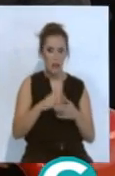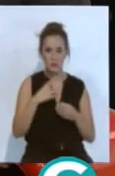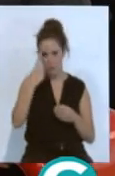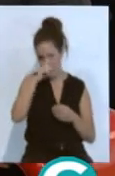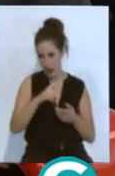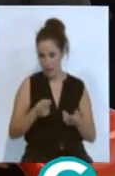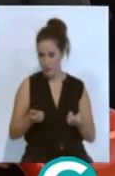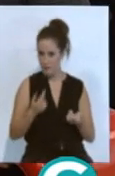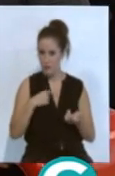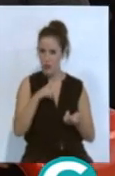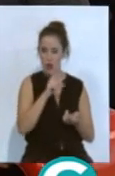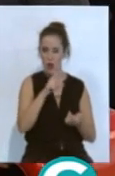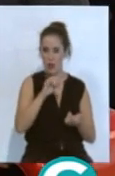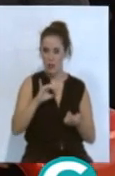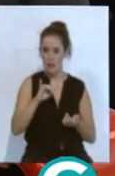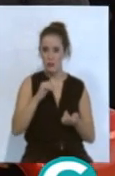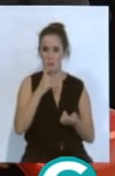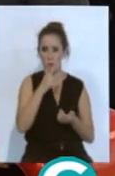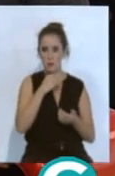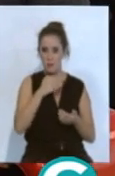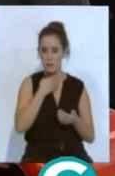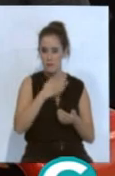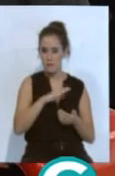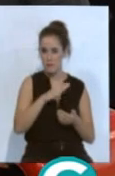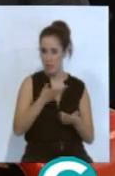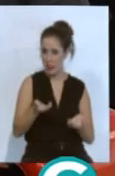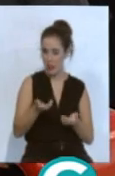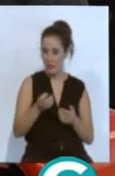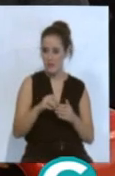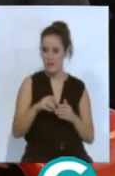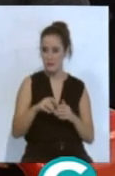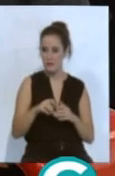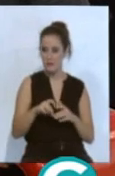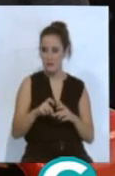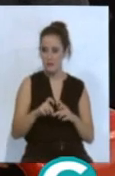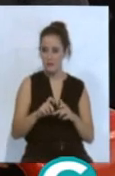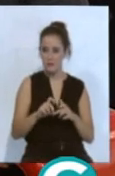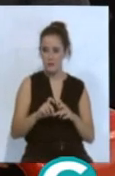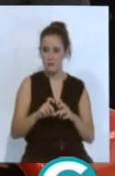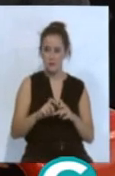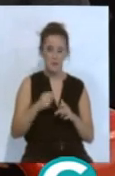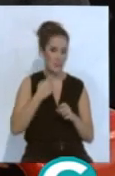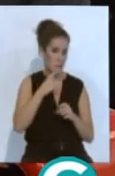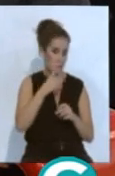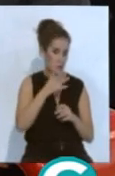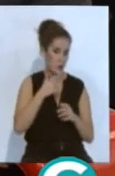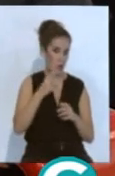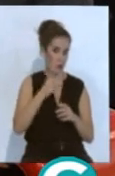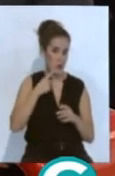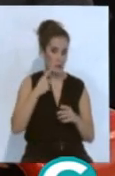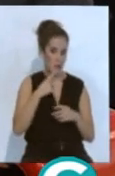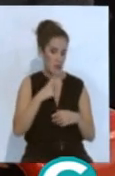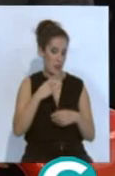sabrás. Se acabó con el Noli. O sea, que era por pereza, me estás diciendo, ¿no? Y después fue una... Y con Juan Carlos fue un punto que le dieron a los dos. Los dos siempre han